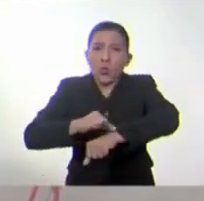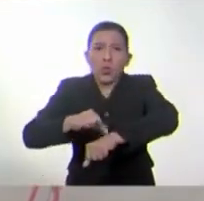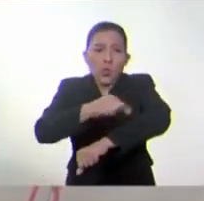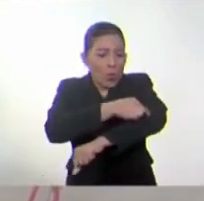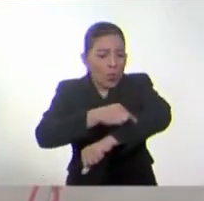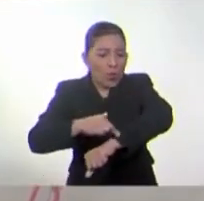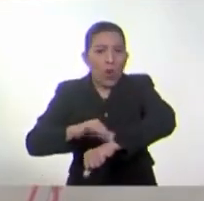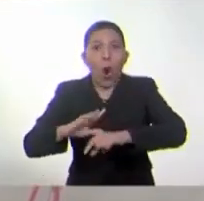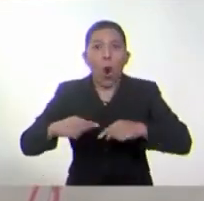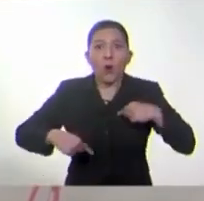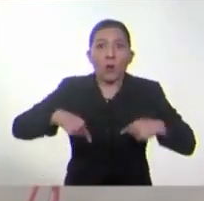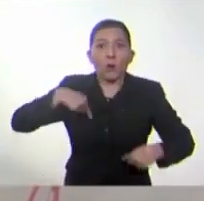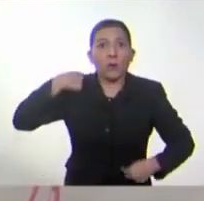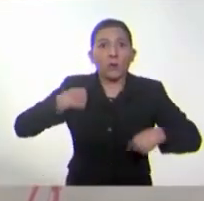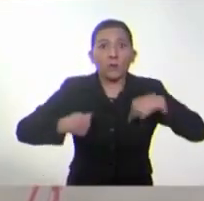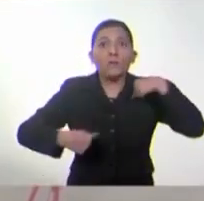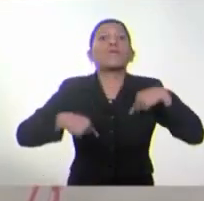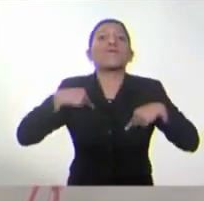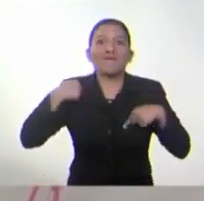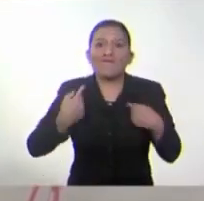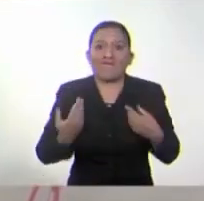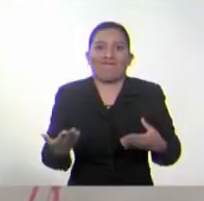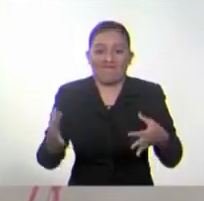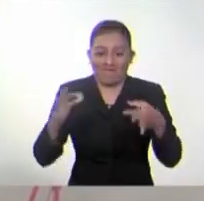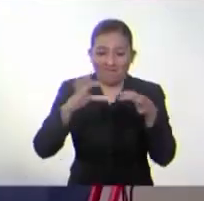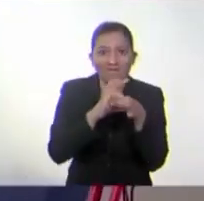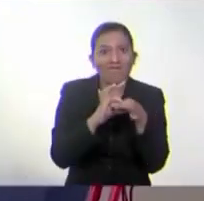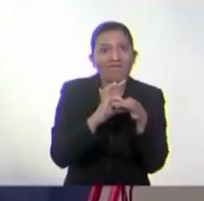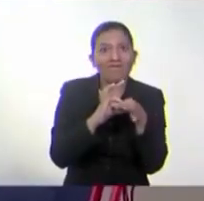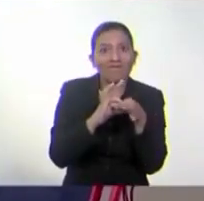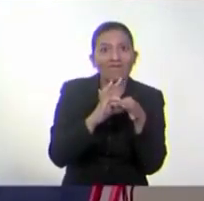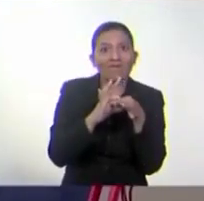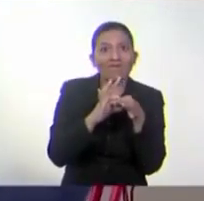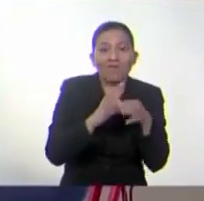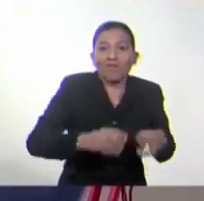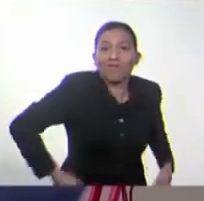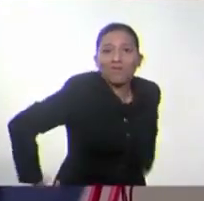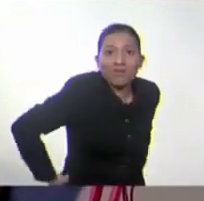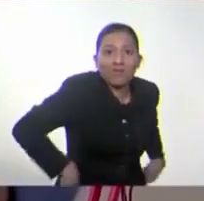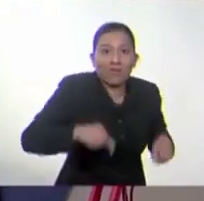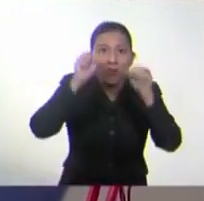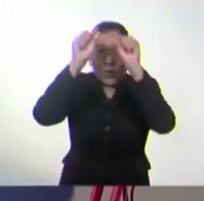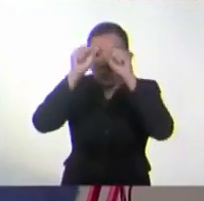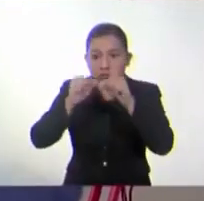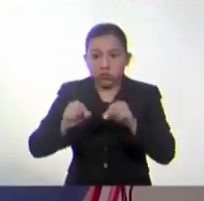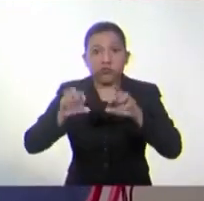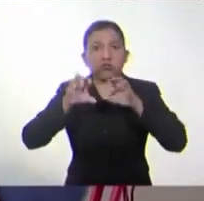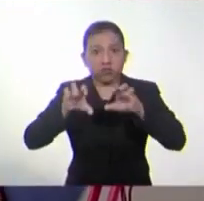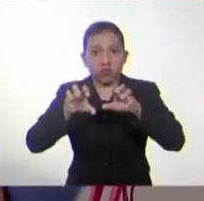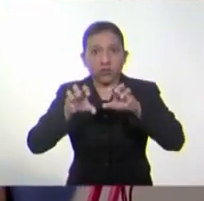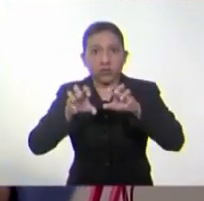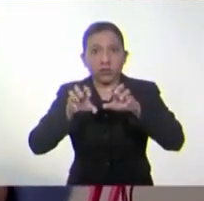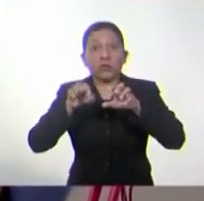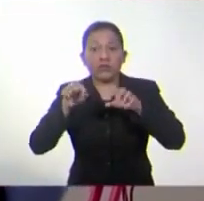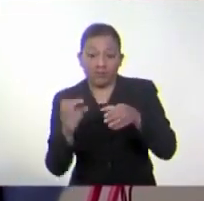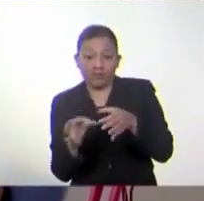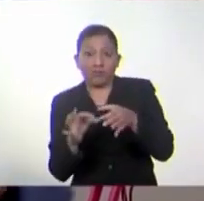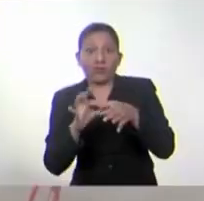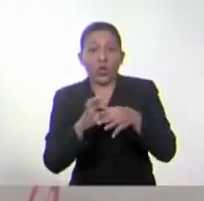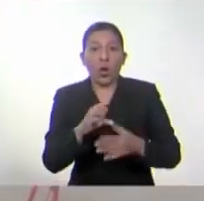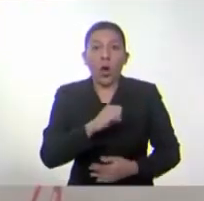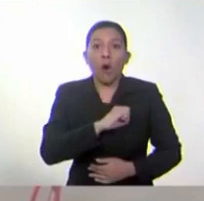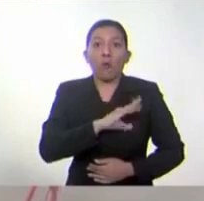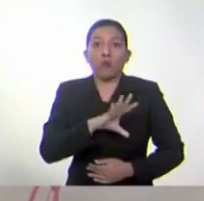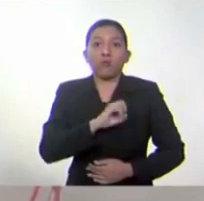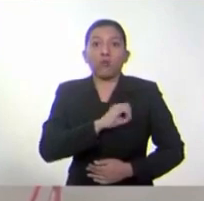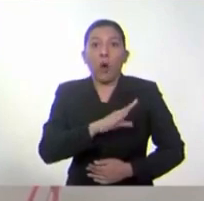sangre tiene que pasar por el corazón para ser bombeada, también tiene que pasar por los riñones. Tanto el corazón